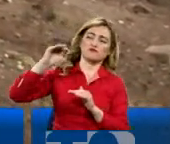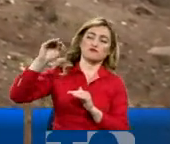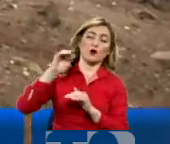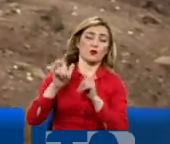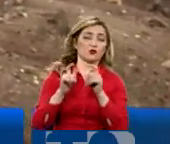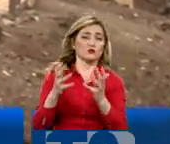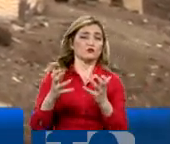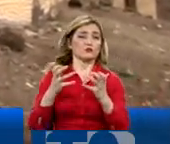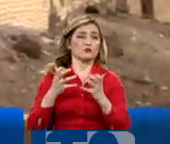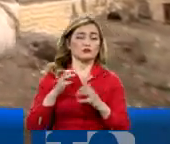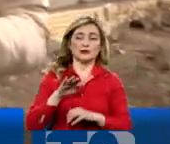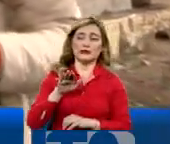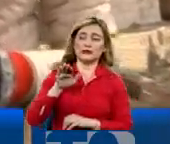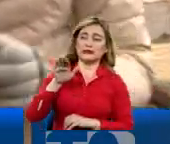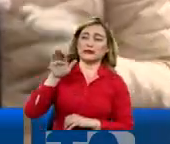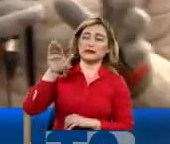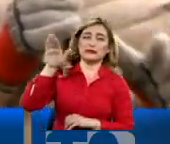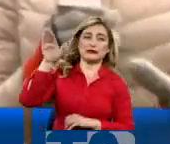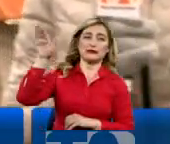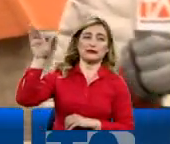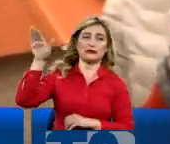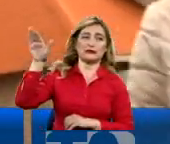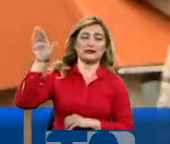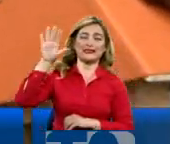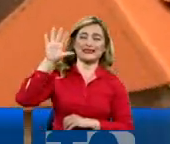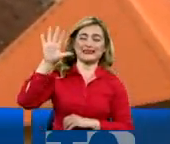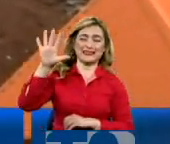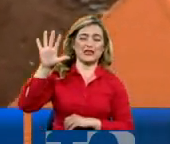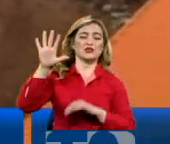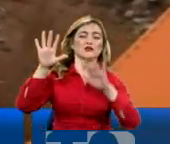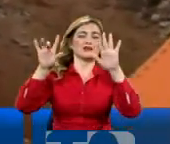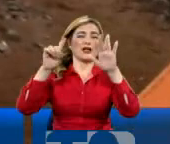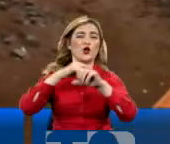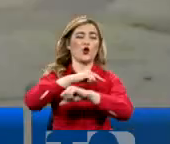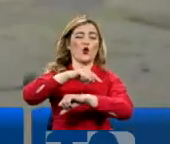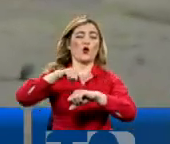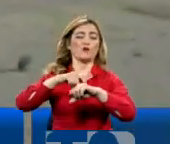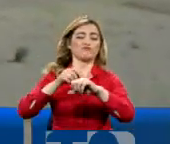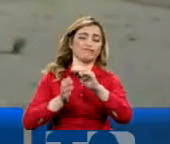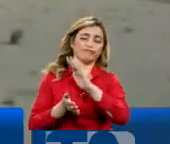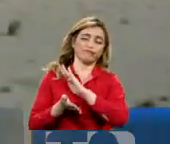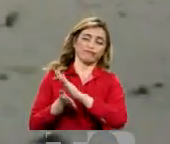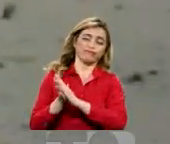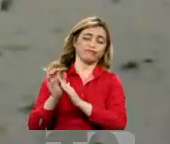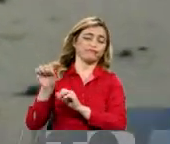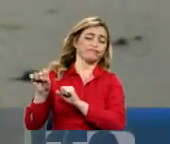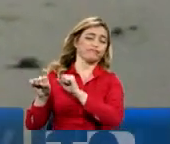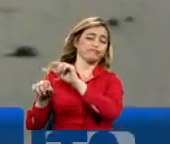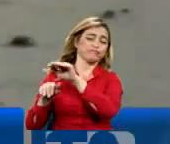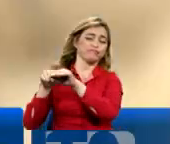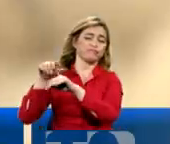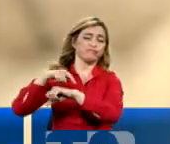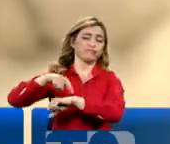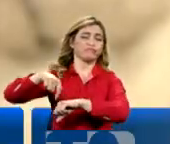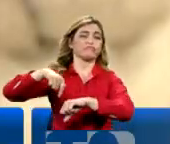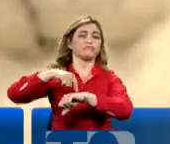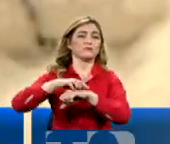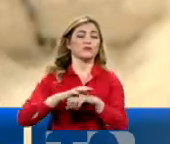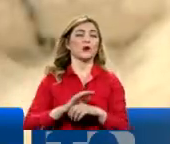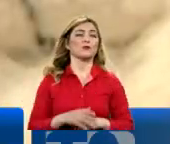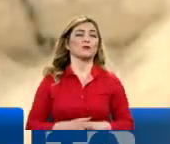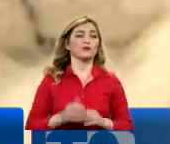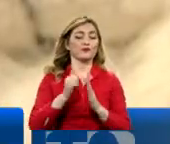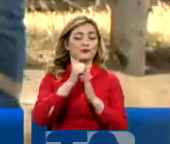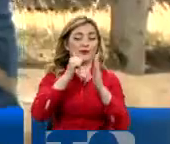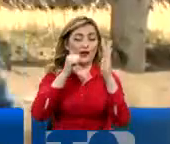quieren lograr en la cumbre tendrán un trayecto de 5 a 6 horas desde este punto para ello las operadoras de turismo deberán enviar una